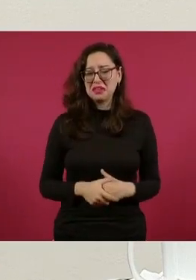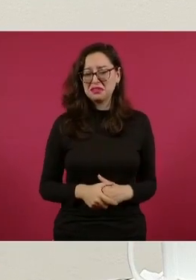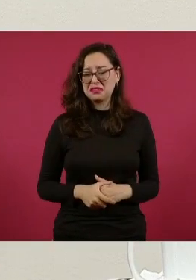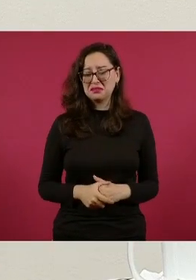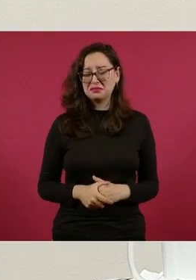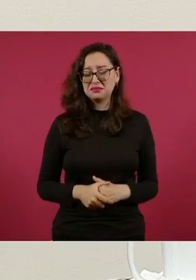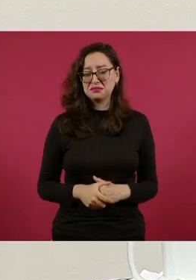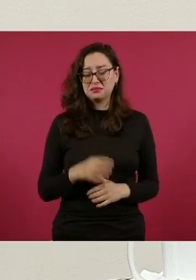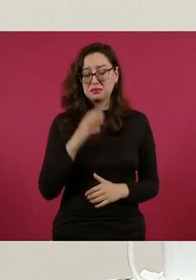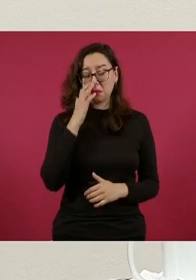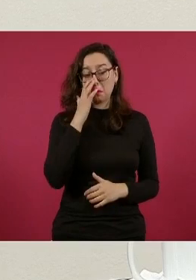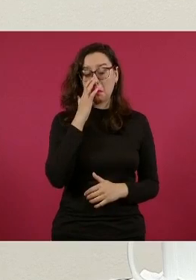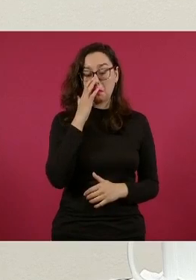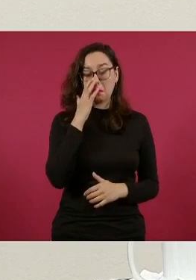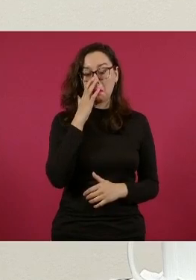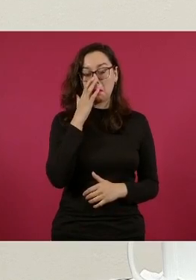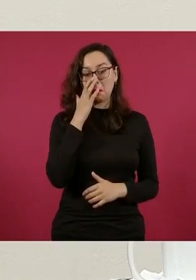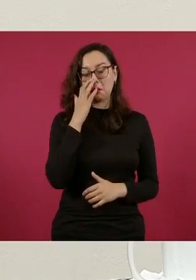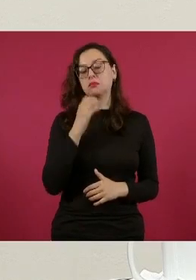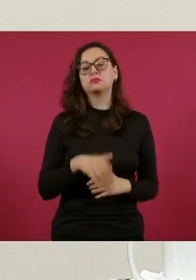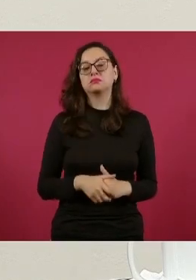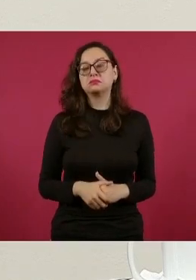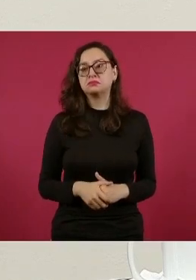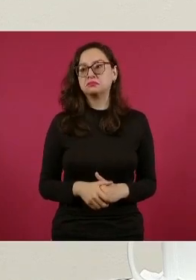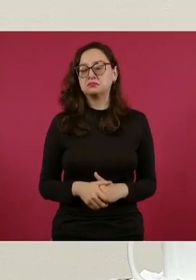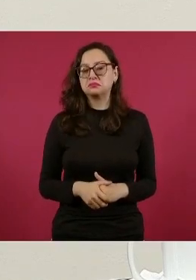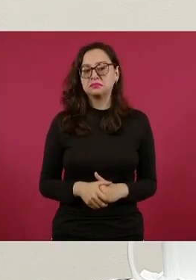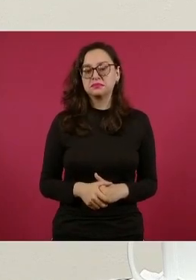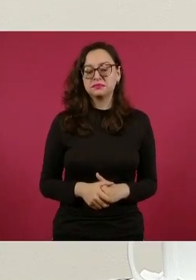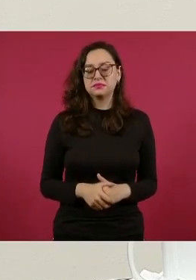los organismos de la ONU, ni la ONU.